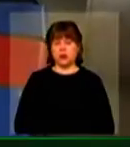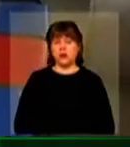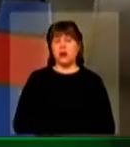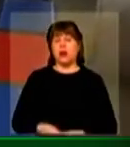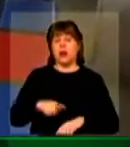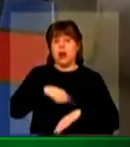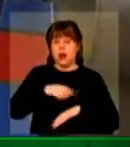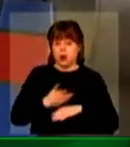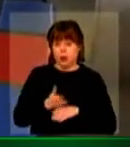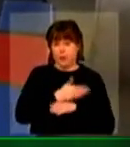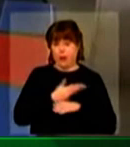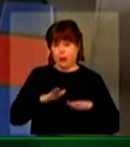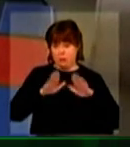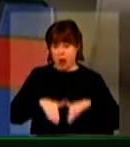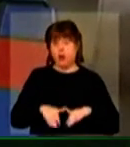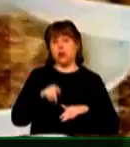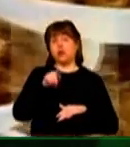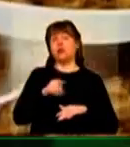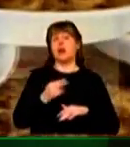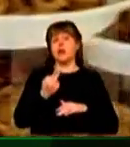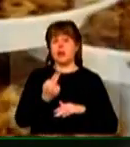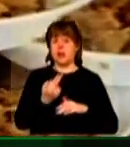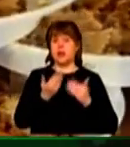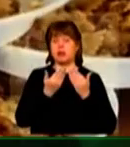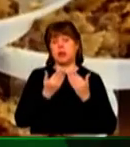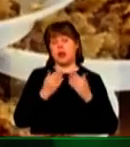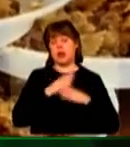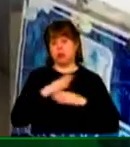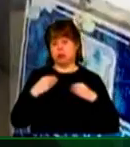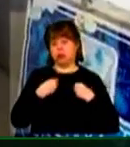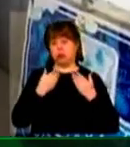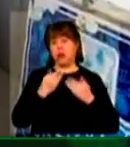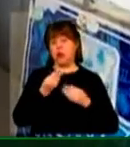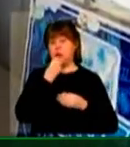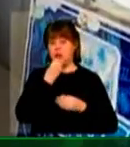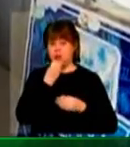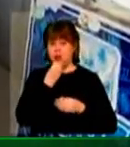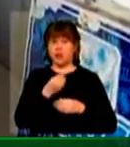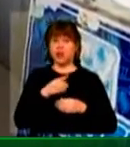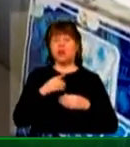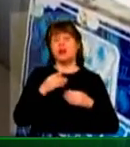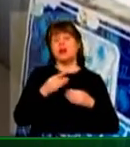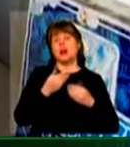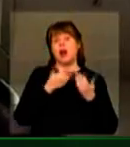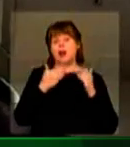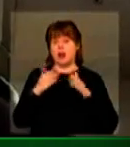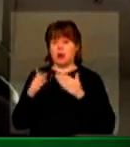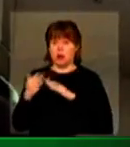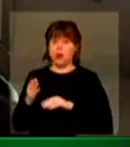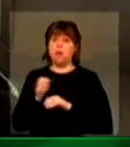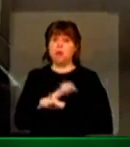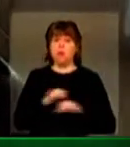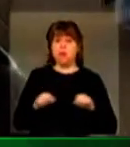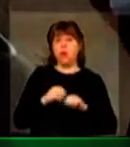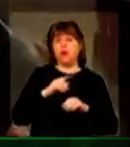En horas previas al inicio del paro, el CODICEN decidió habilitar que los centros educativos, donde hay comedores y están abiertos, puedan recurrir al